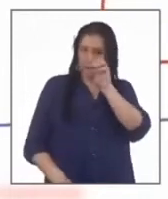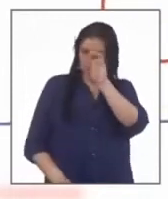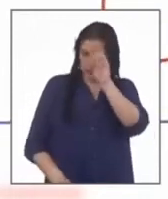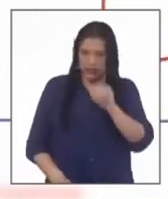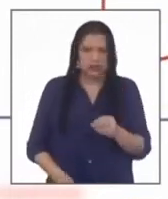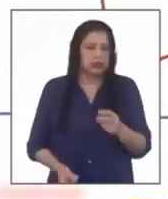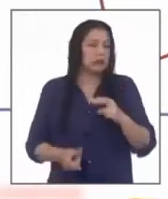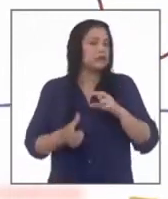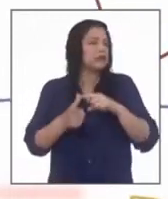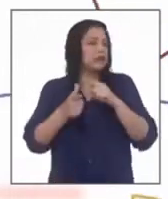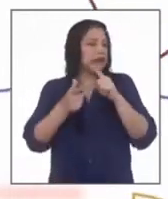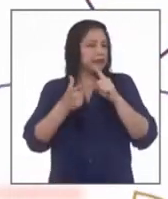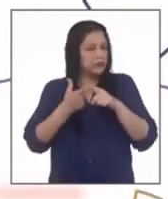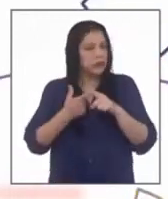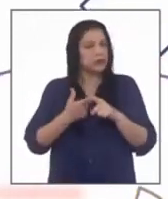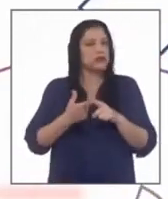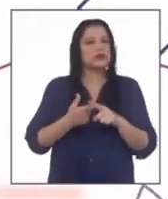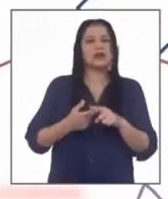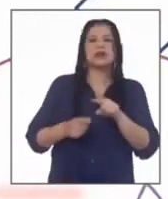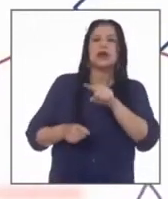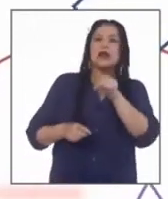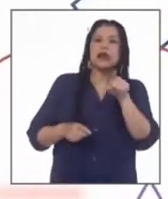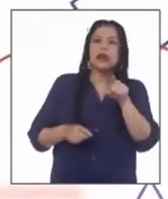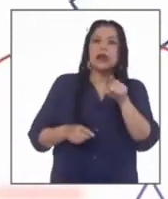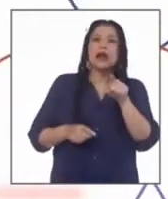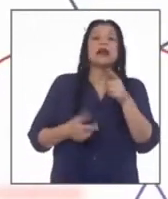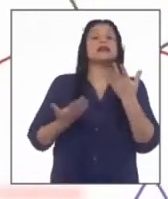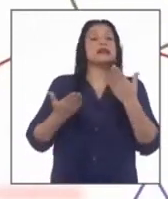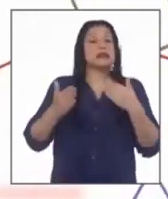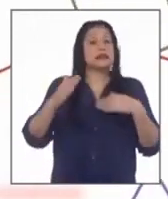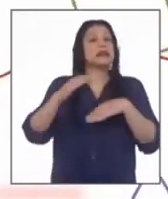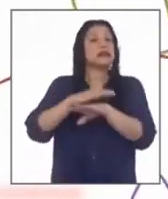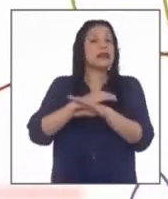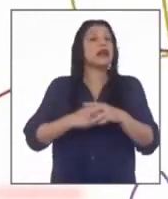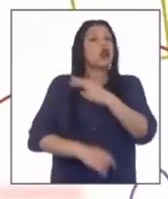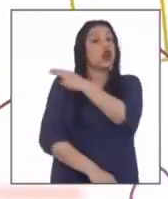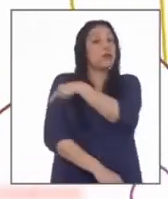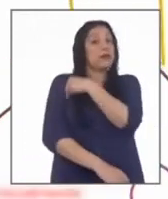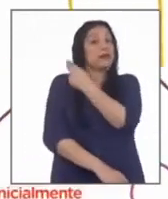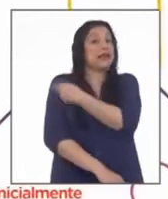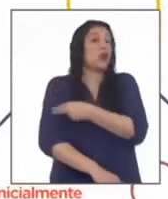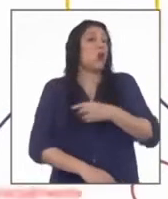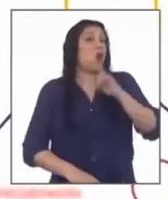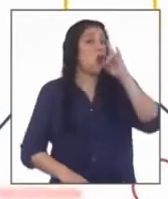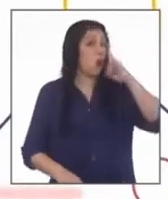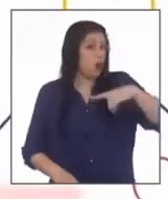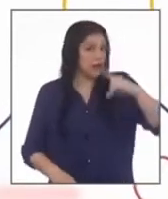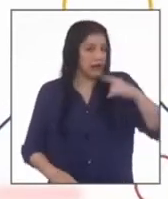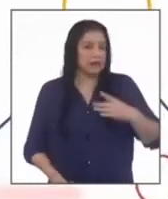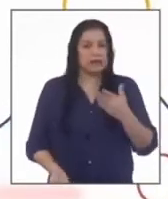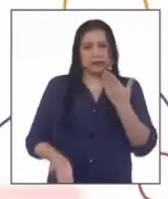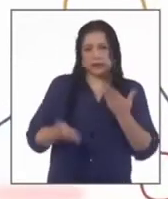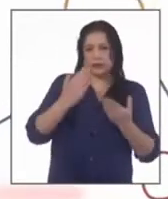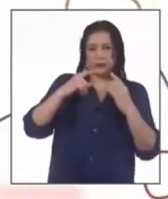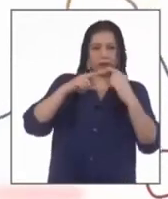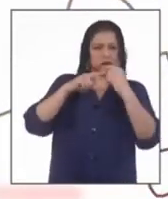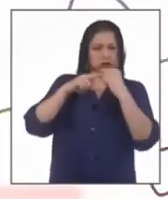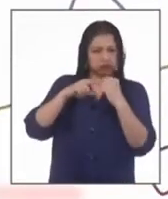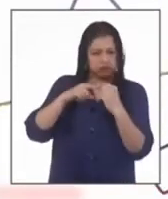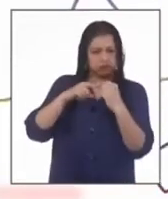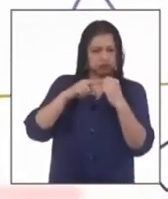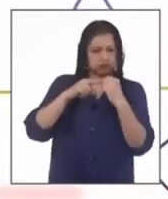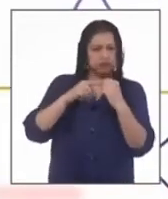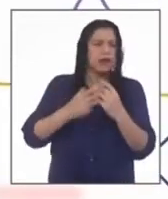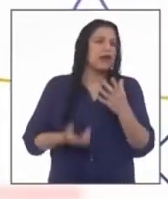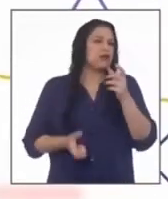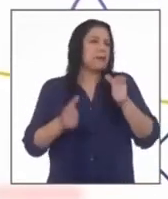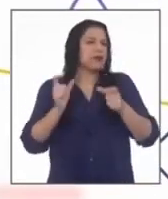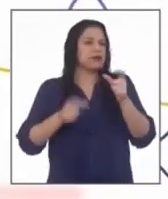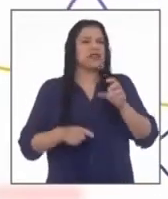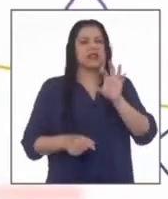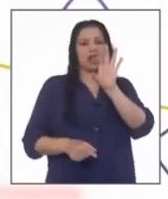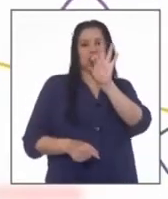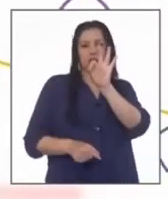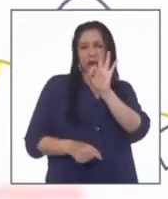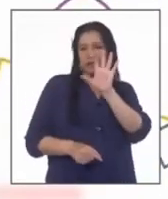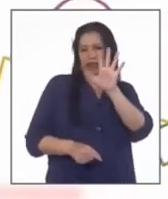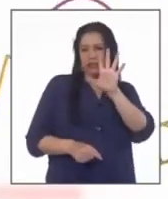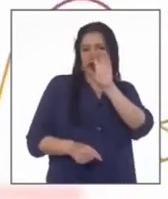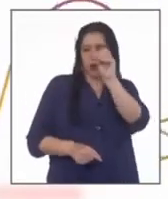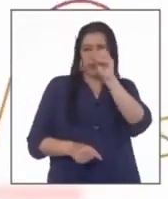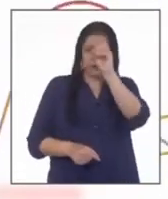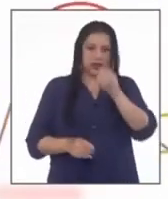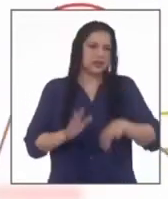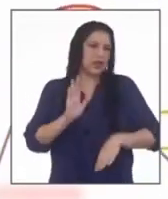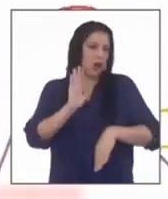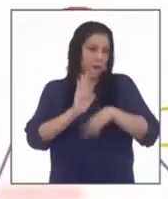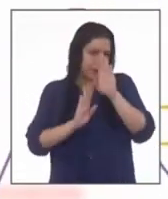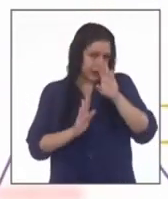92%, entonces se debe considerar la admisión hospitalaria de manera urgente. Si el nivel de saturación de oxígeno de una persona es de 95% o